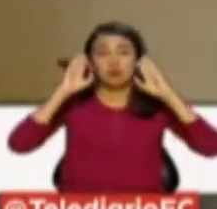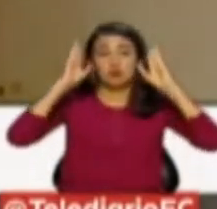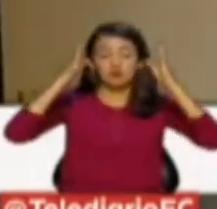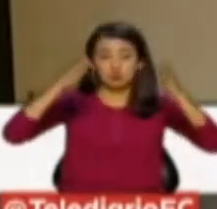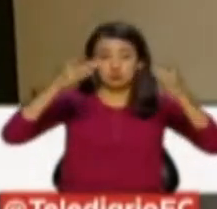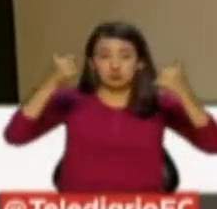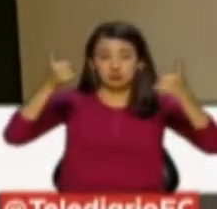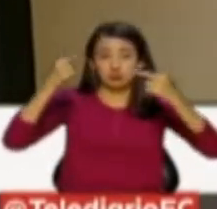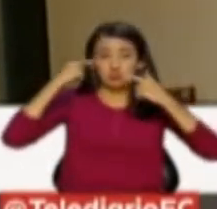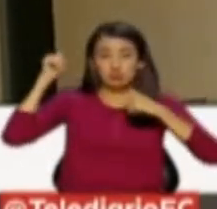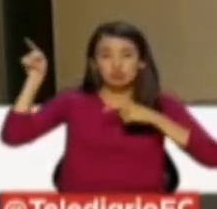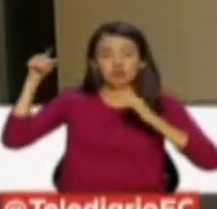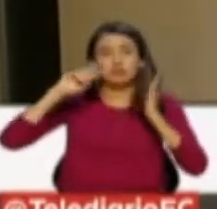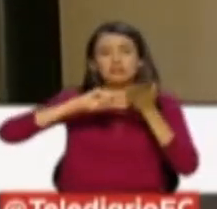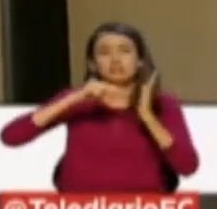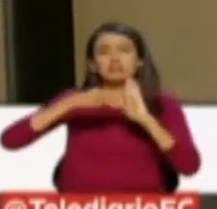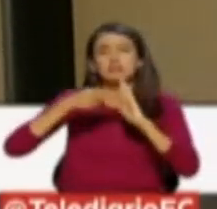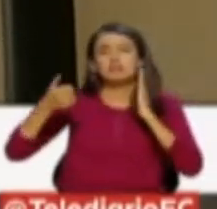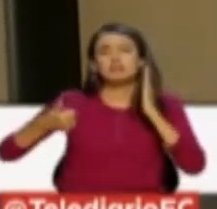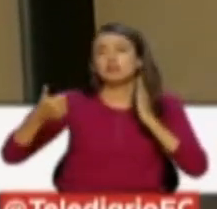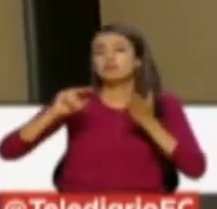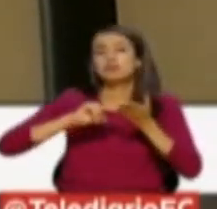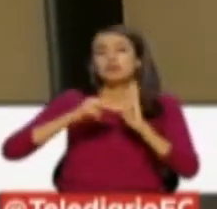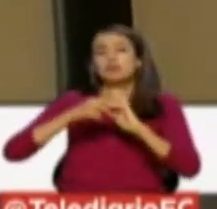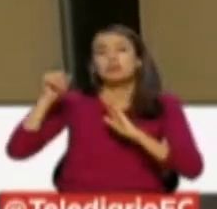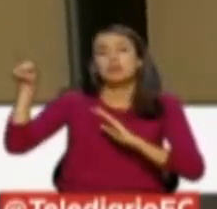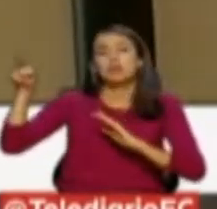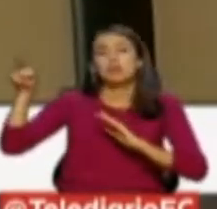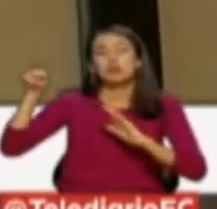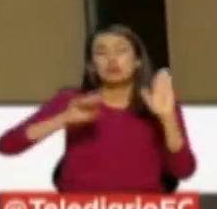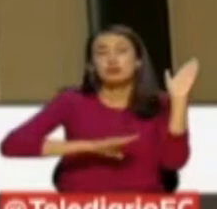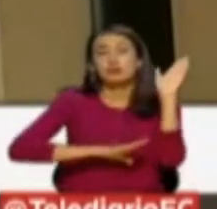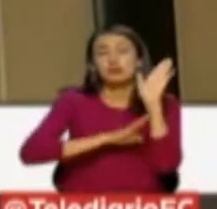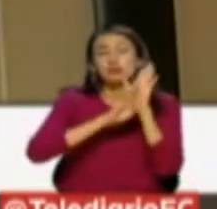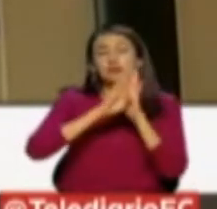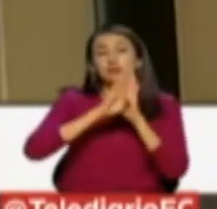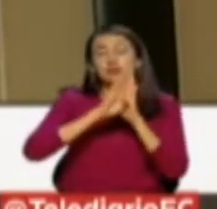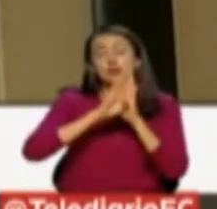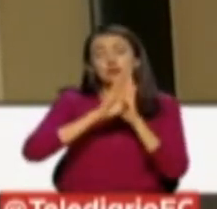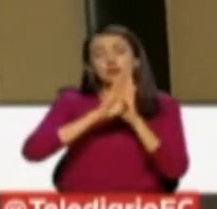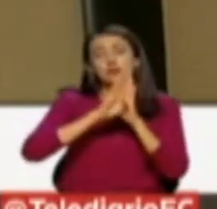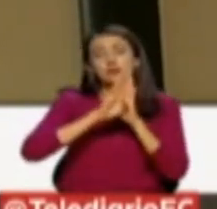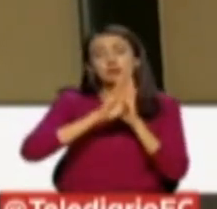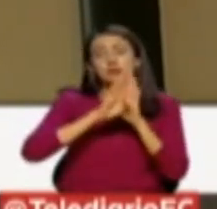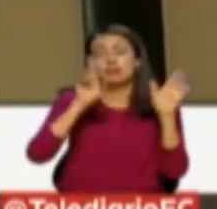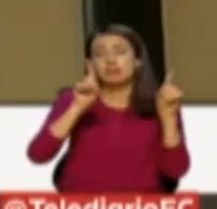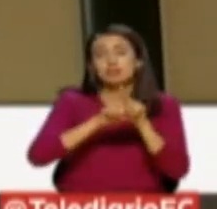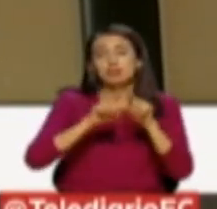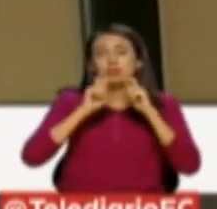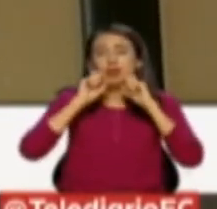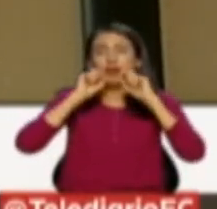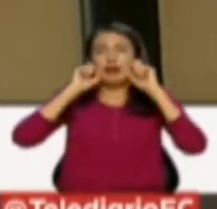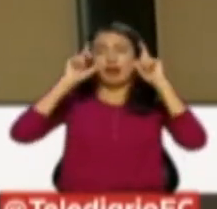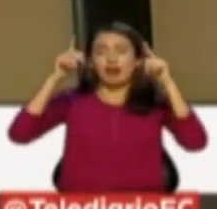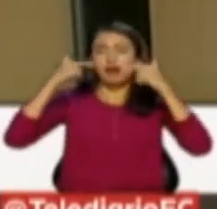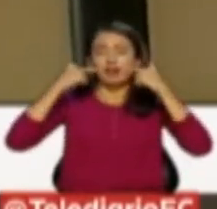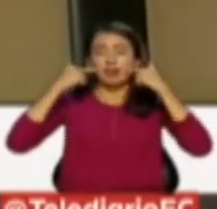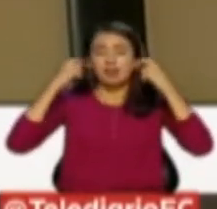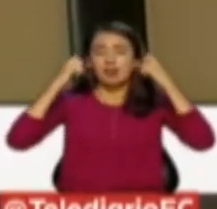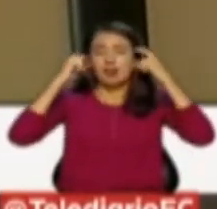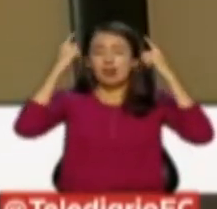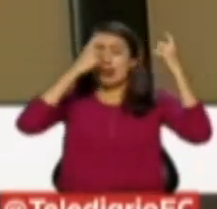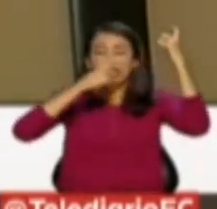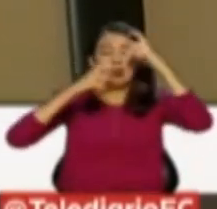observando en este momento en la cual él desarrolló una es como la expresión que quiero tener sobre